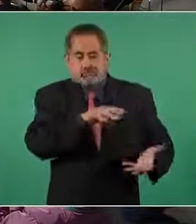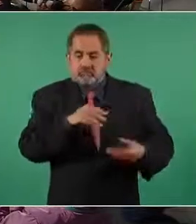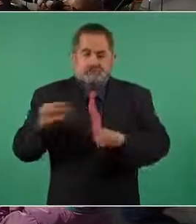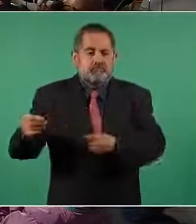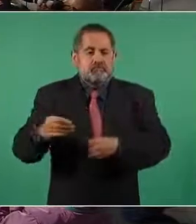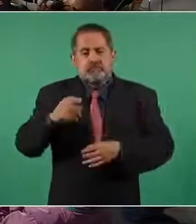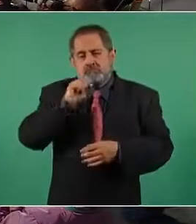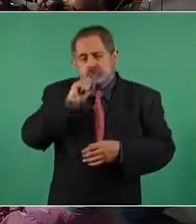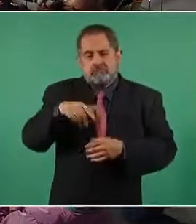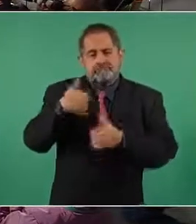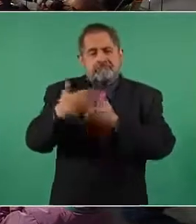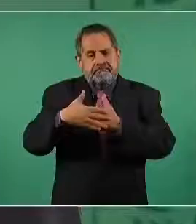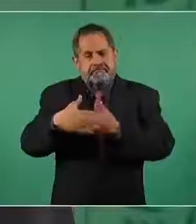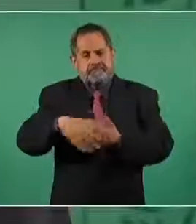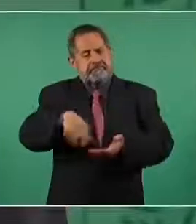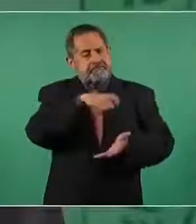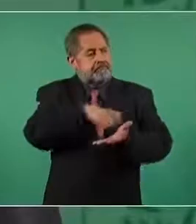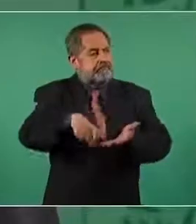también se van a adquirir